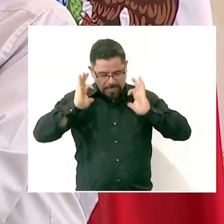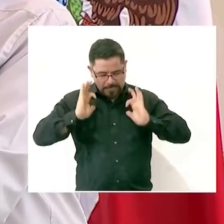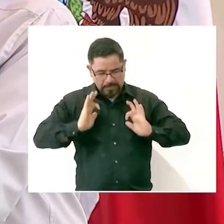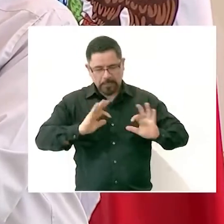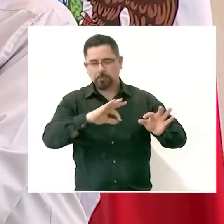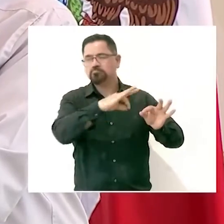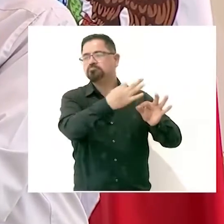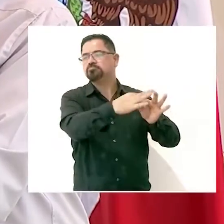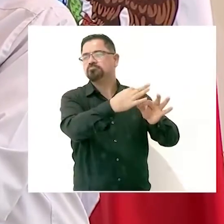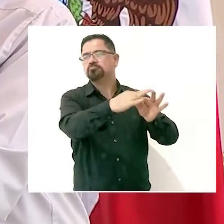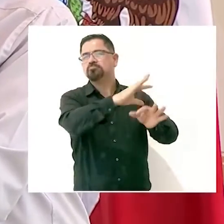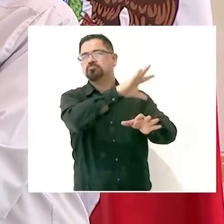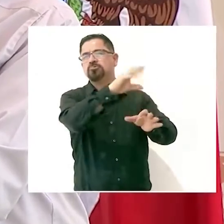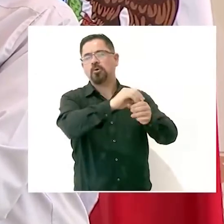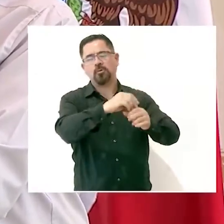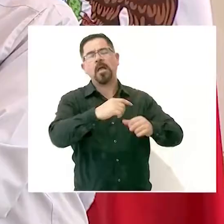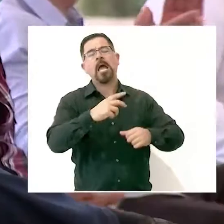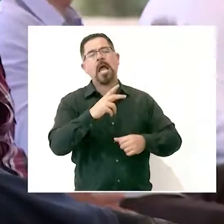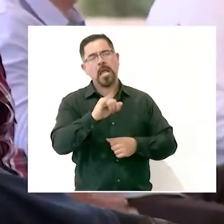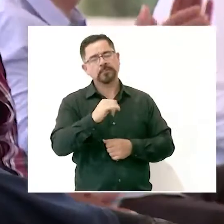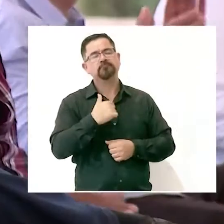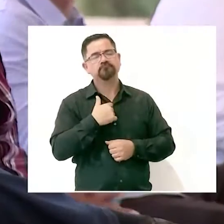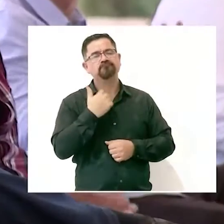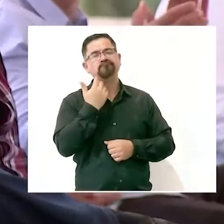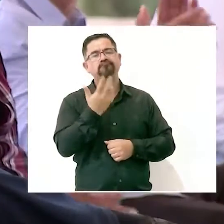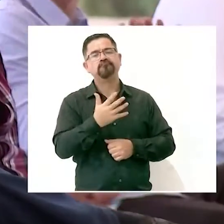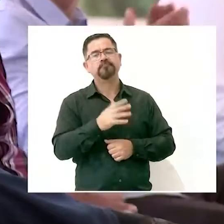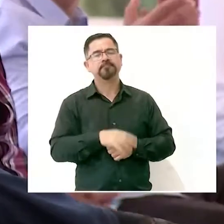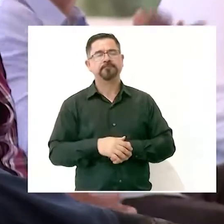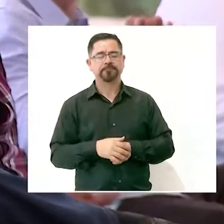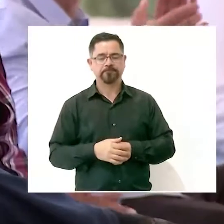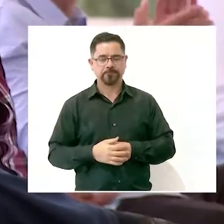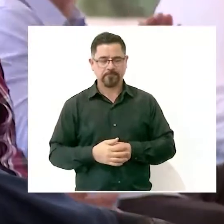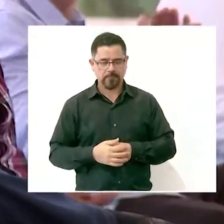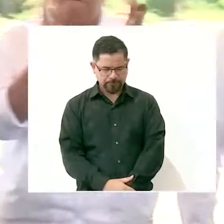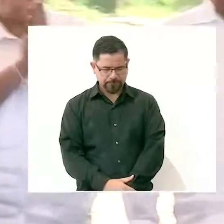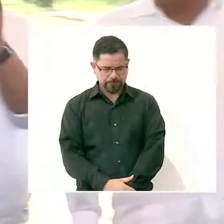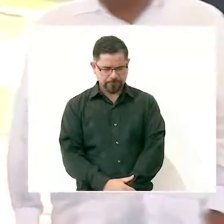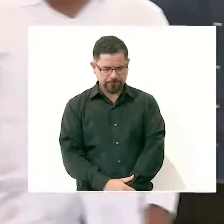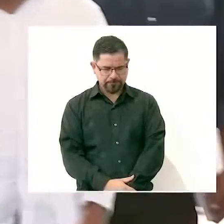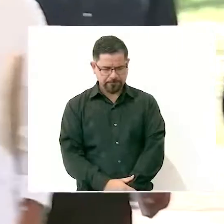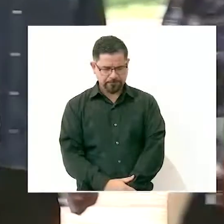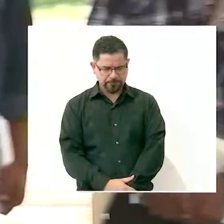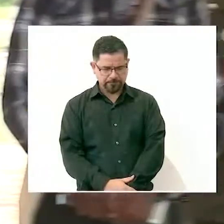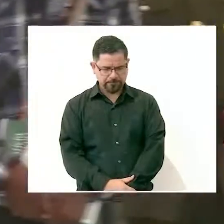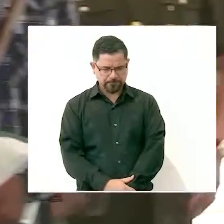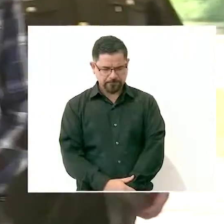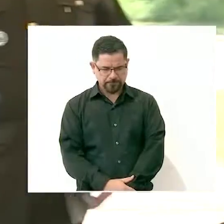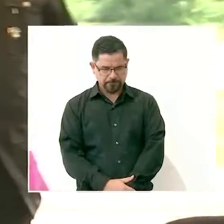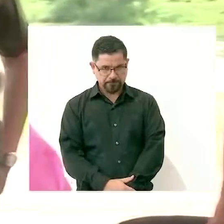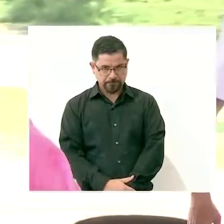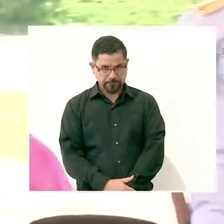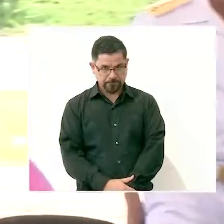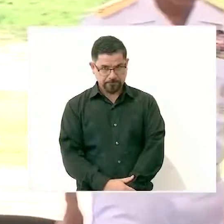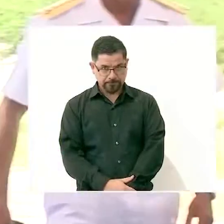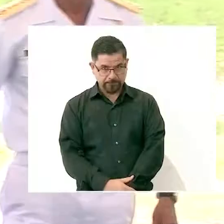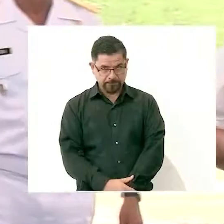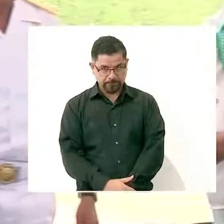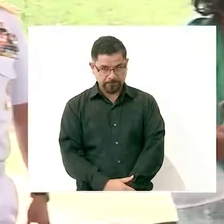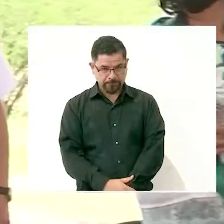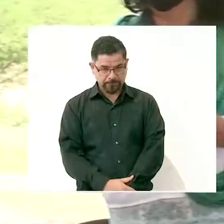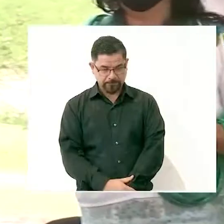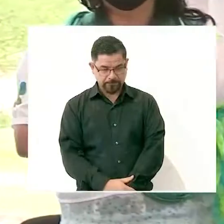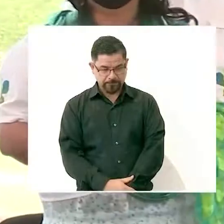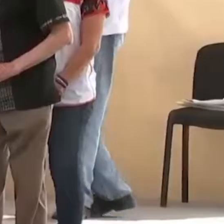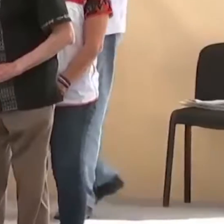El mandatario estatal recordó que gobernadores de otras épocas también cometieron agresiones en contra del pueblo originario y que el